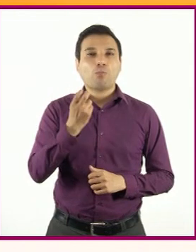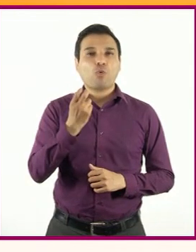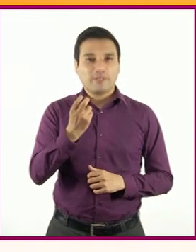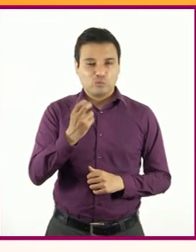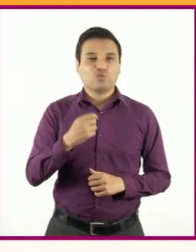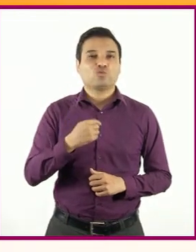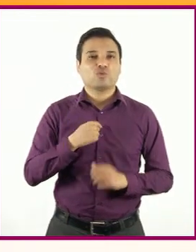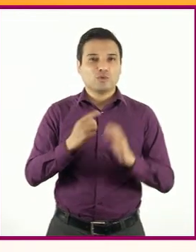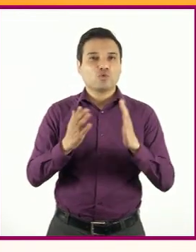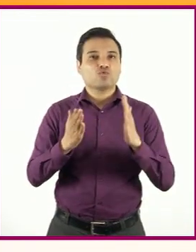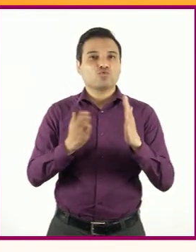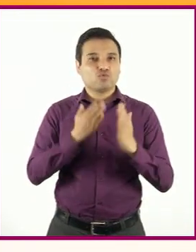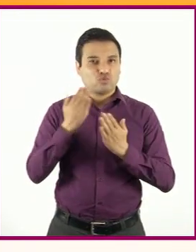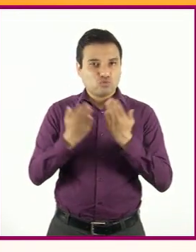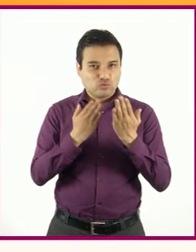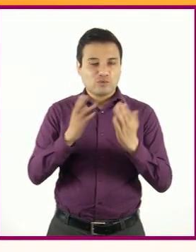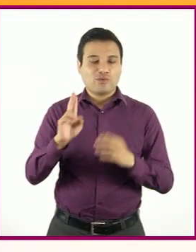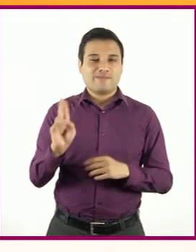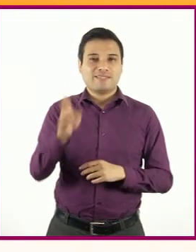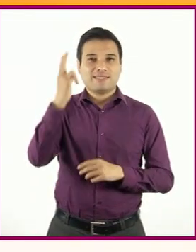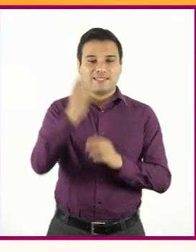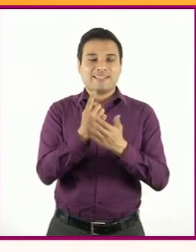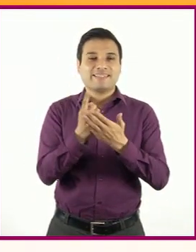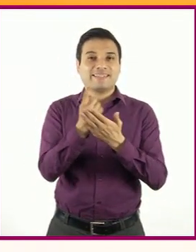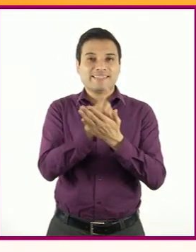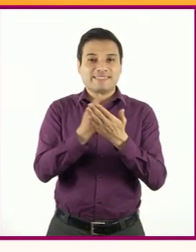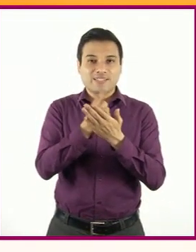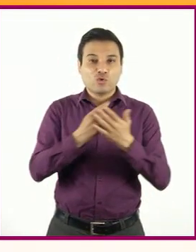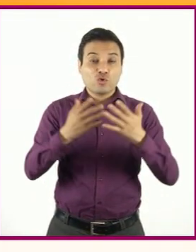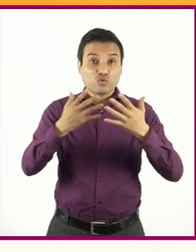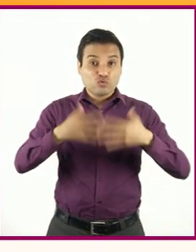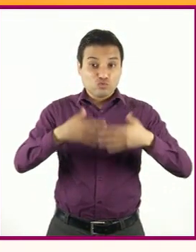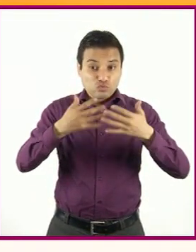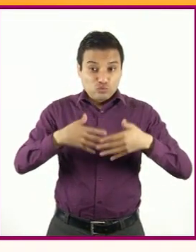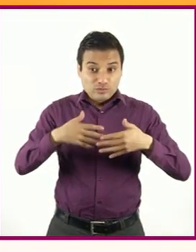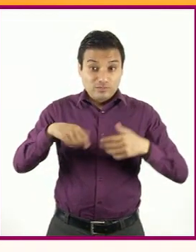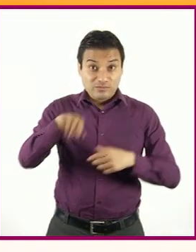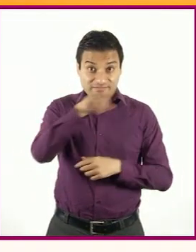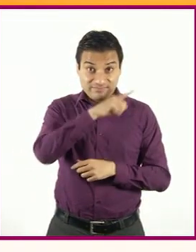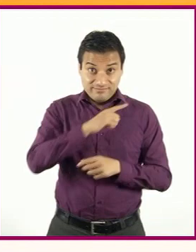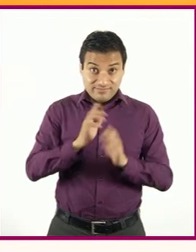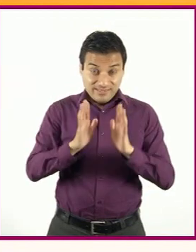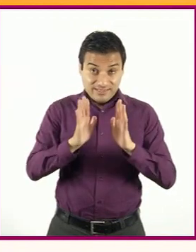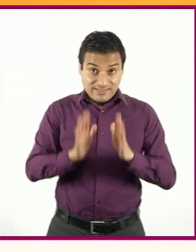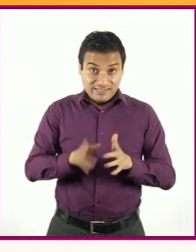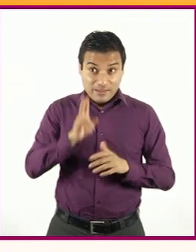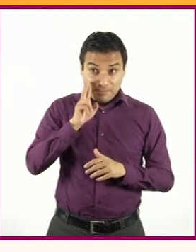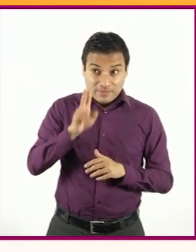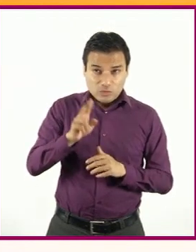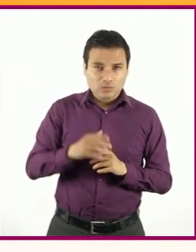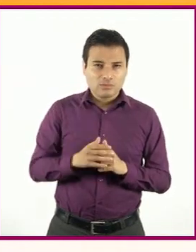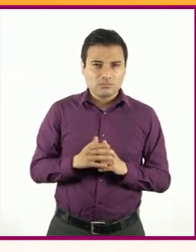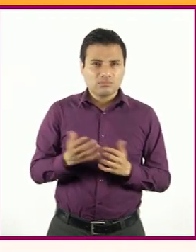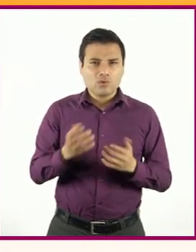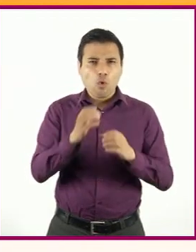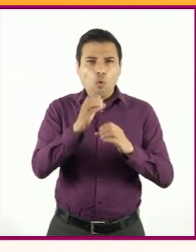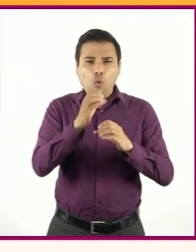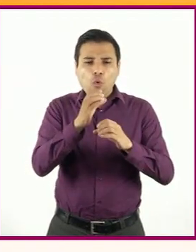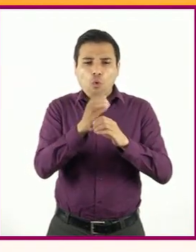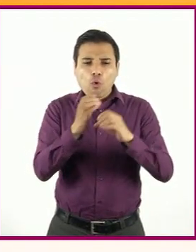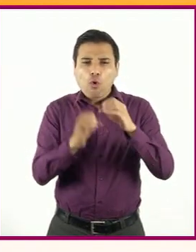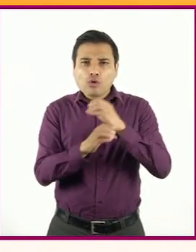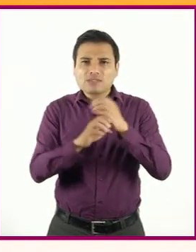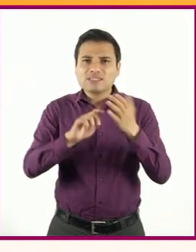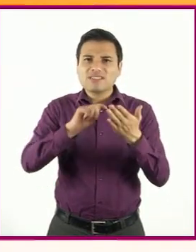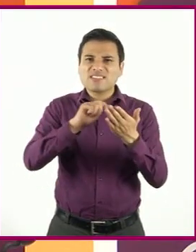industrial. Ustedes, alumnas y alumnos, han observado y se han preguntado ¿por qué son así los objetos técnicos? Es